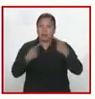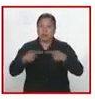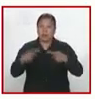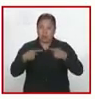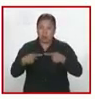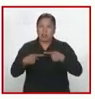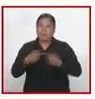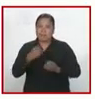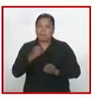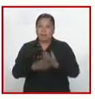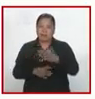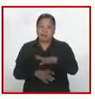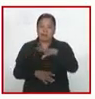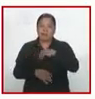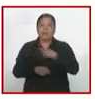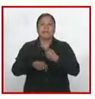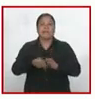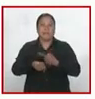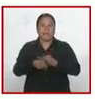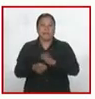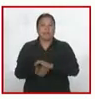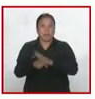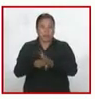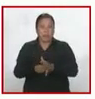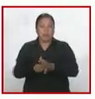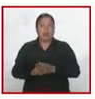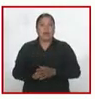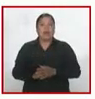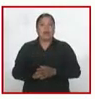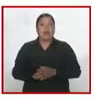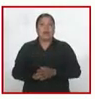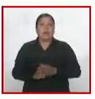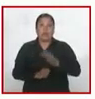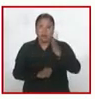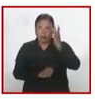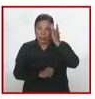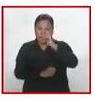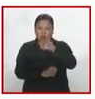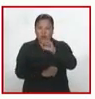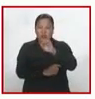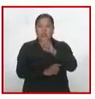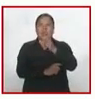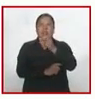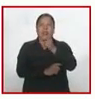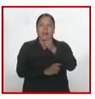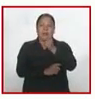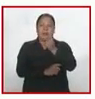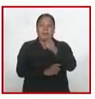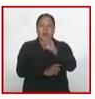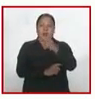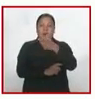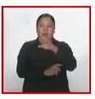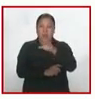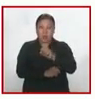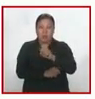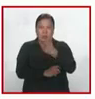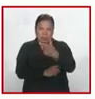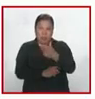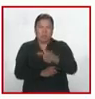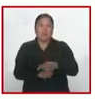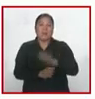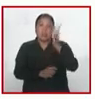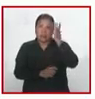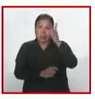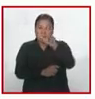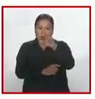positivos nuevos el día de hoy san josé del progreso siete casos santa lucia del camino seis